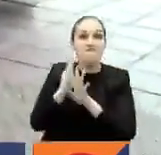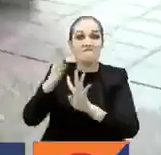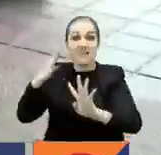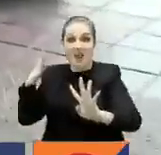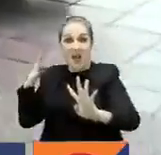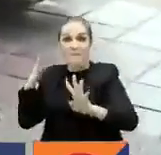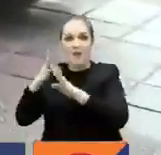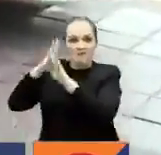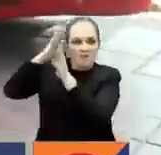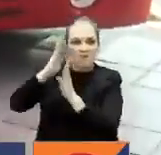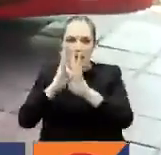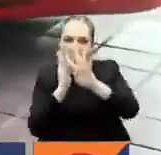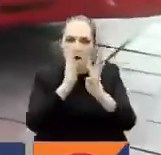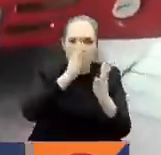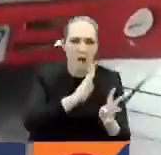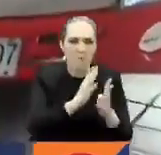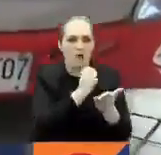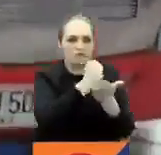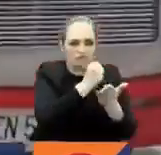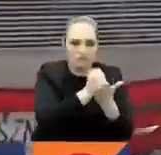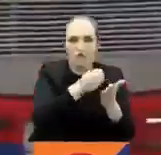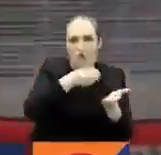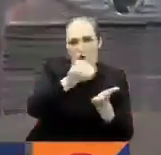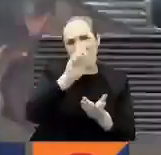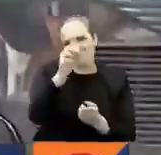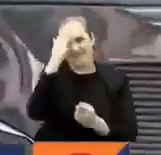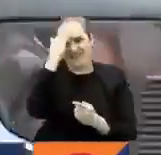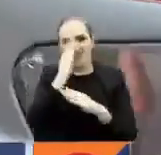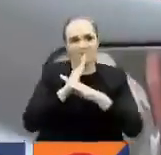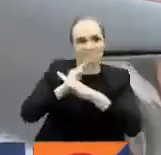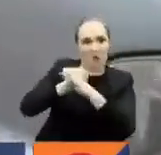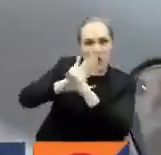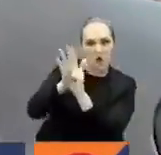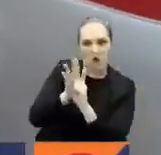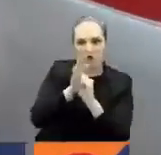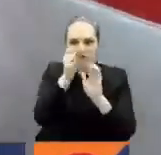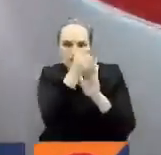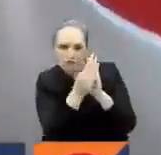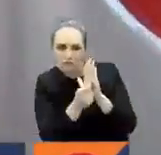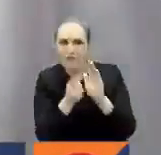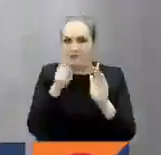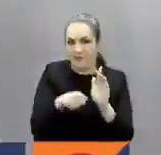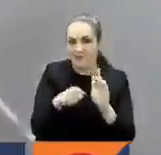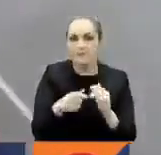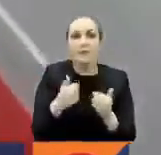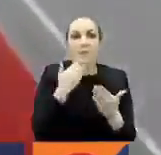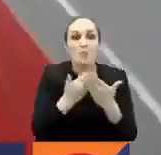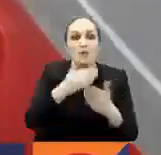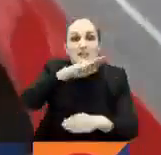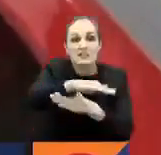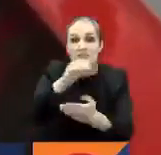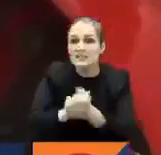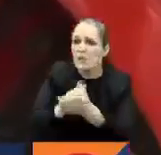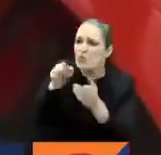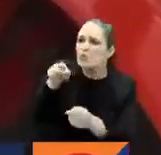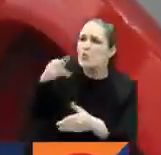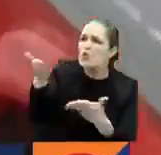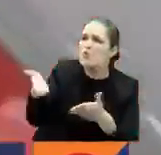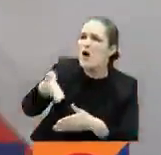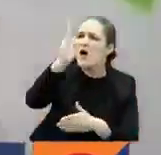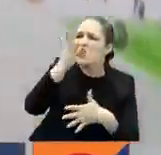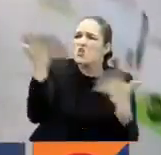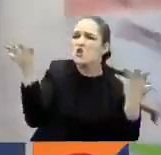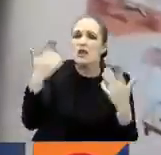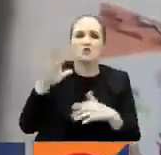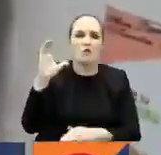el ingreso de pasajeros, para que se haga el cumplimiento de protocolos de bioseguridad. ¿Cómo está? Muy buenas tardes. ¿Hacia dónde se dirige? Hacia